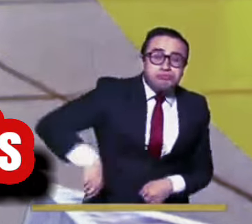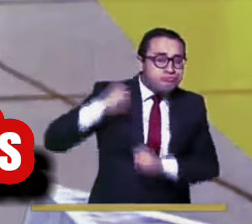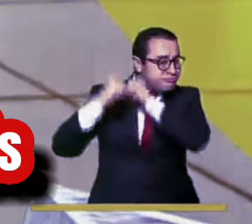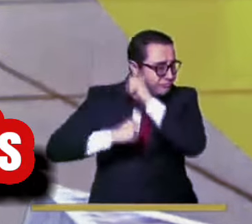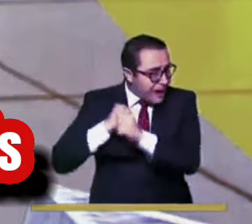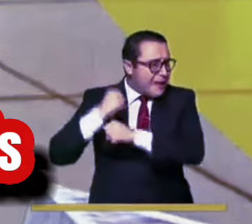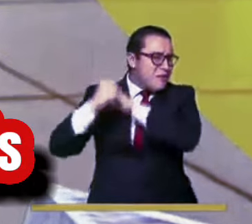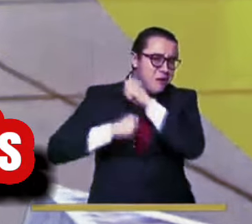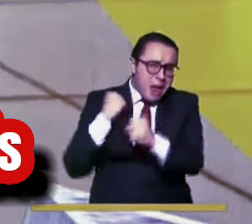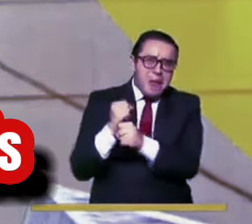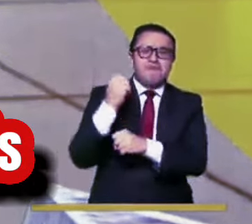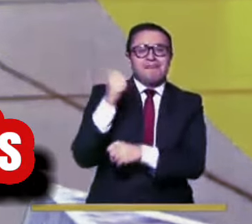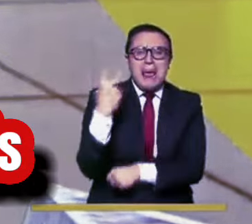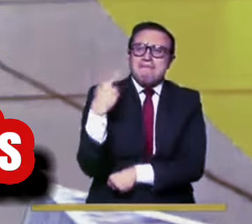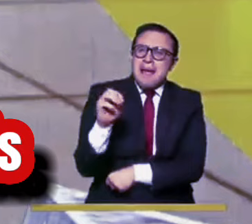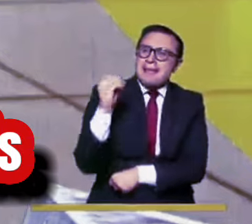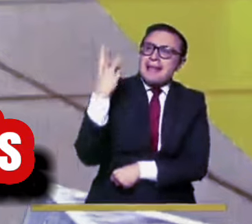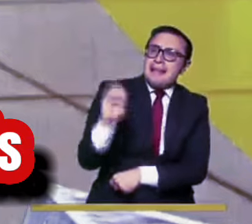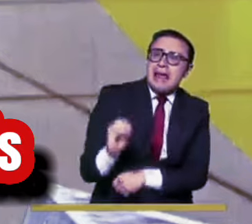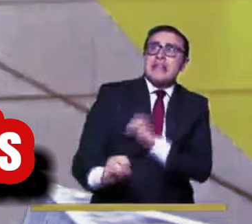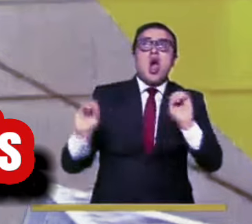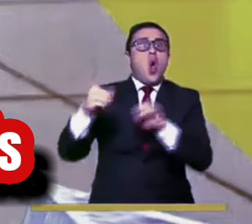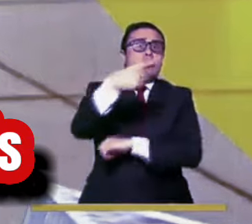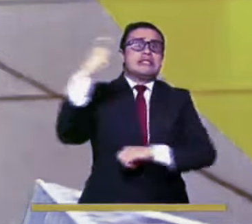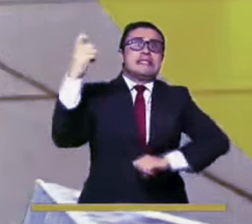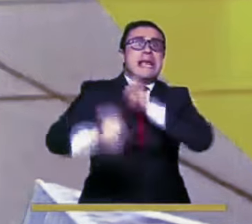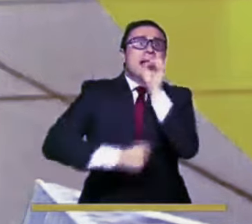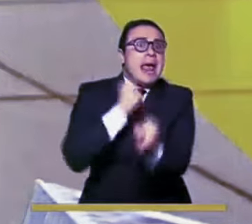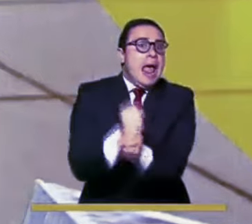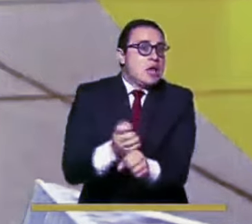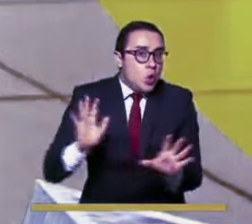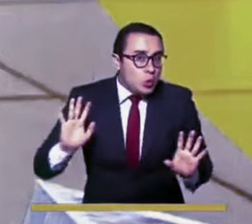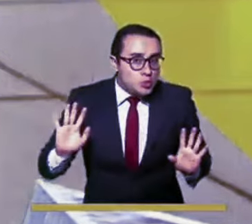años, durante décadas e incluso durante más de un siglo,